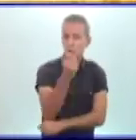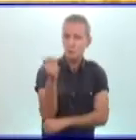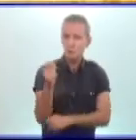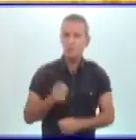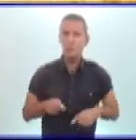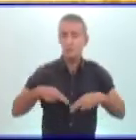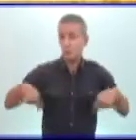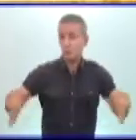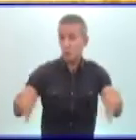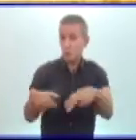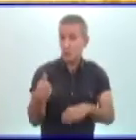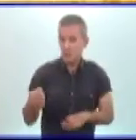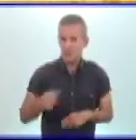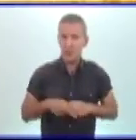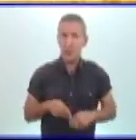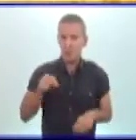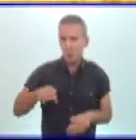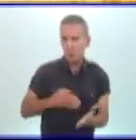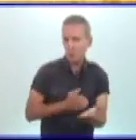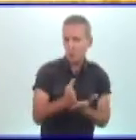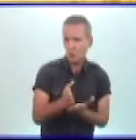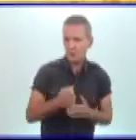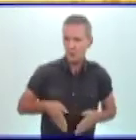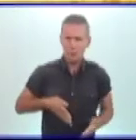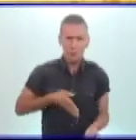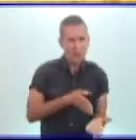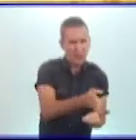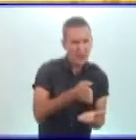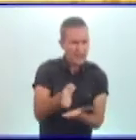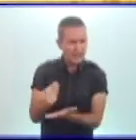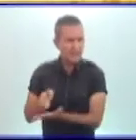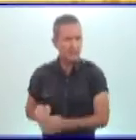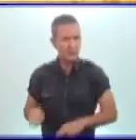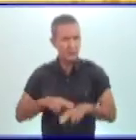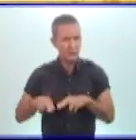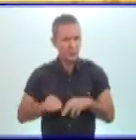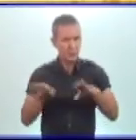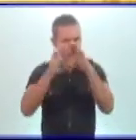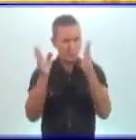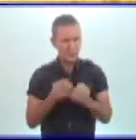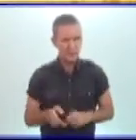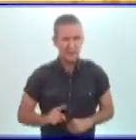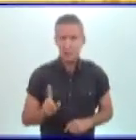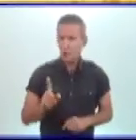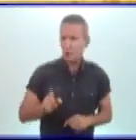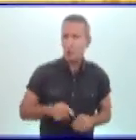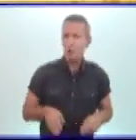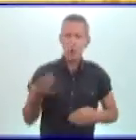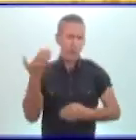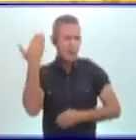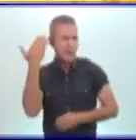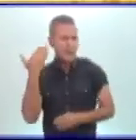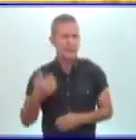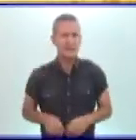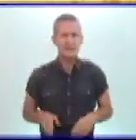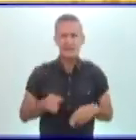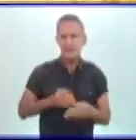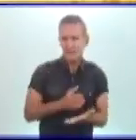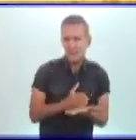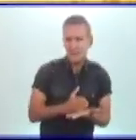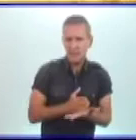aula. Hoy continuamos el camino de la historia universal, ya no en la antigua y la medieval, sino en la moderna y